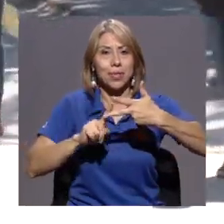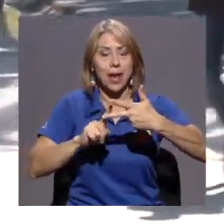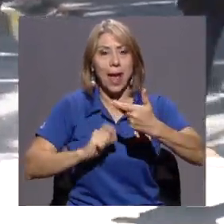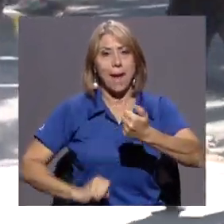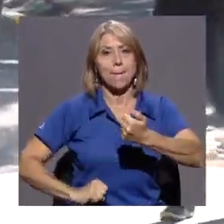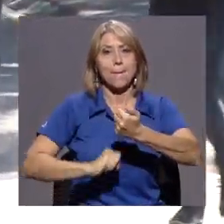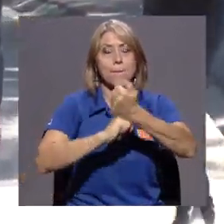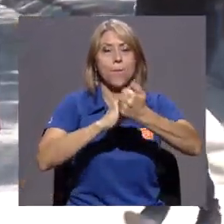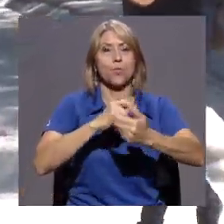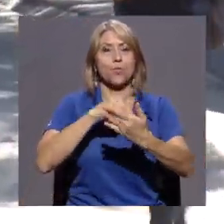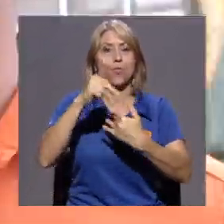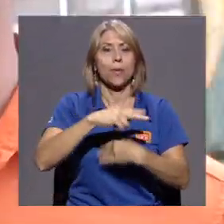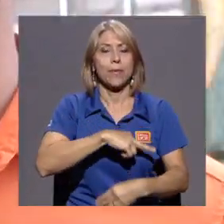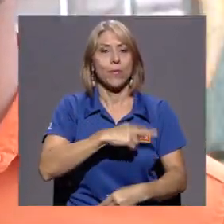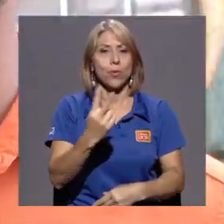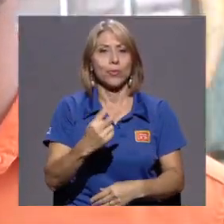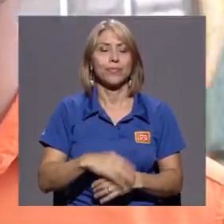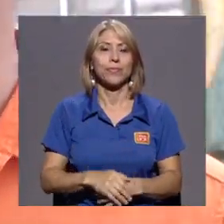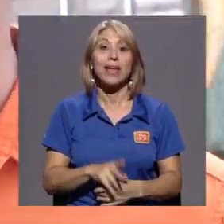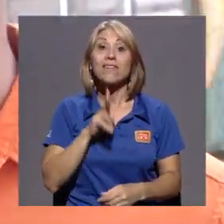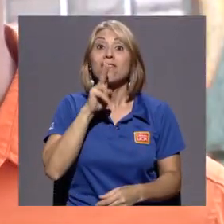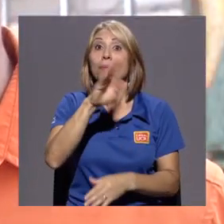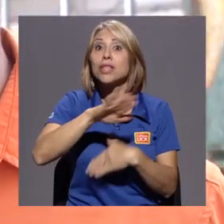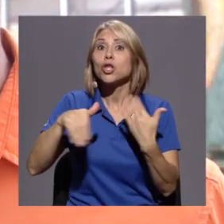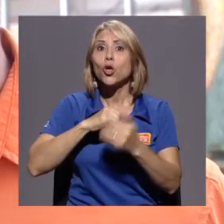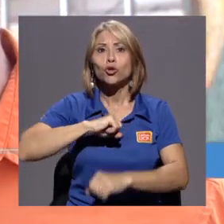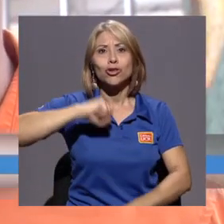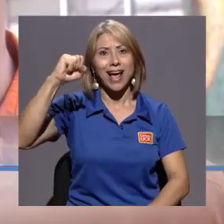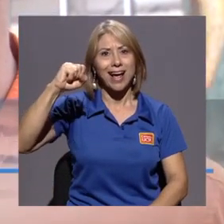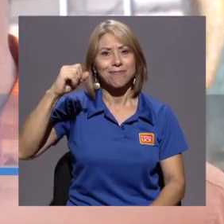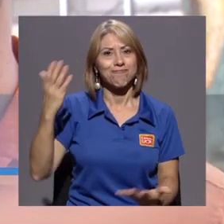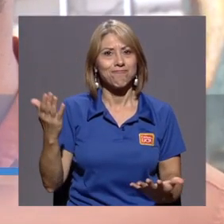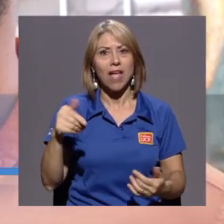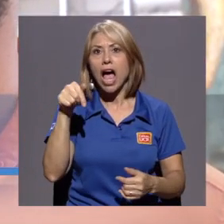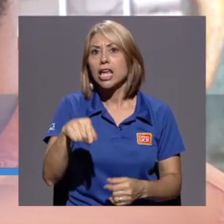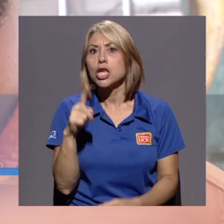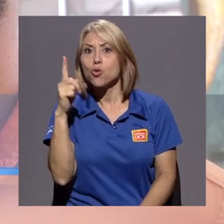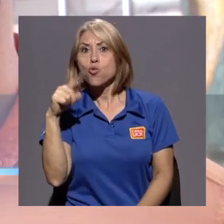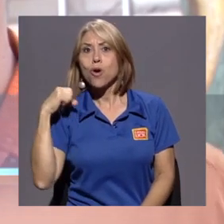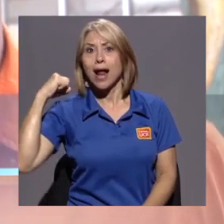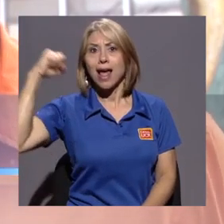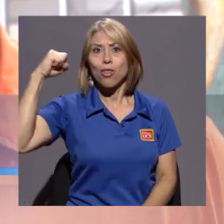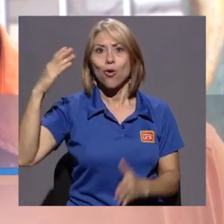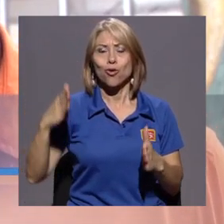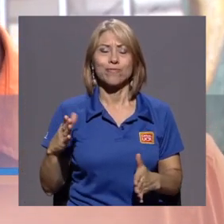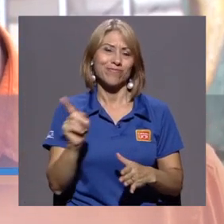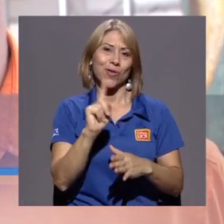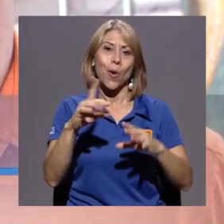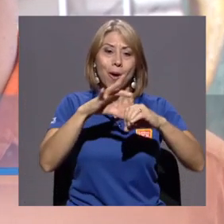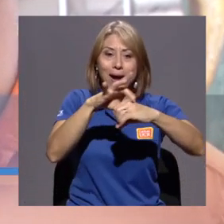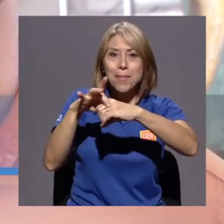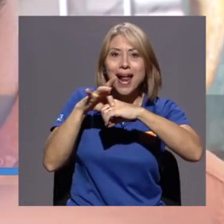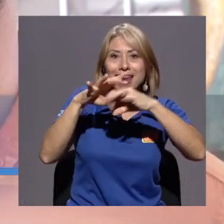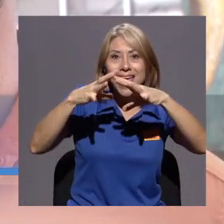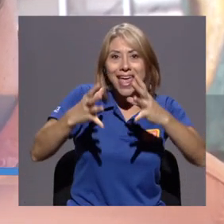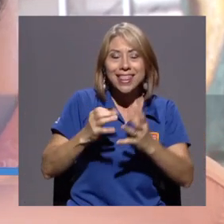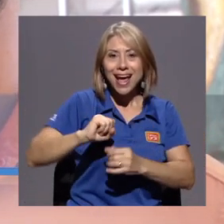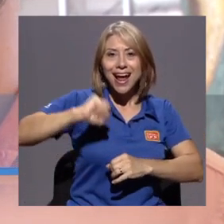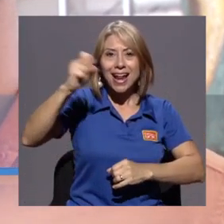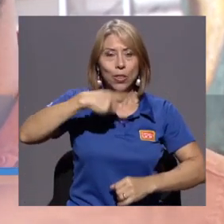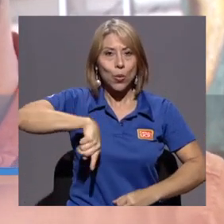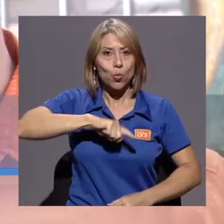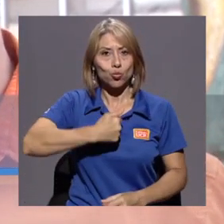Voluntariado. Realmente el ganador somos todos, ¿verdad? Aquí no va a haber un ganador. El ganador es el planeta, el ganador somos nosotros